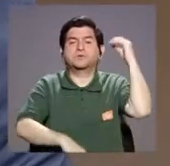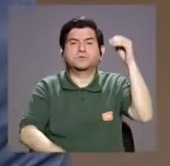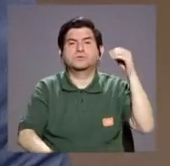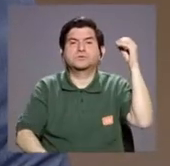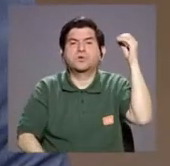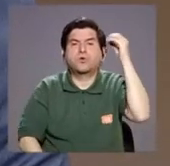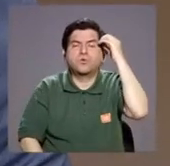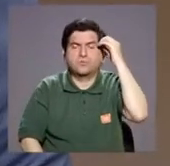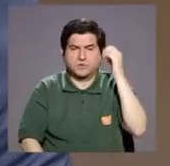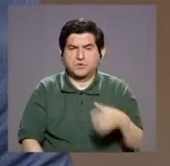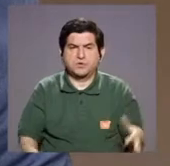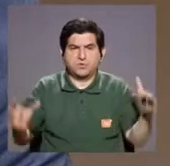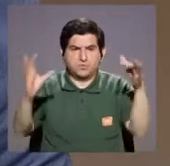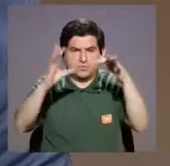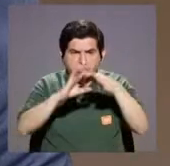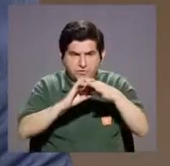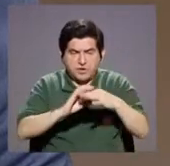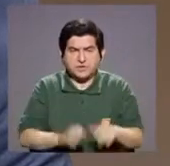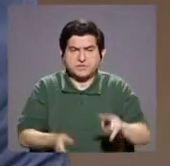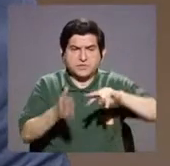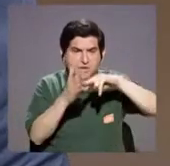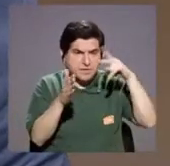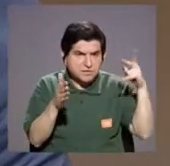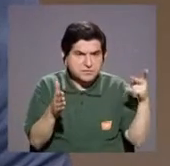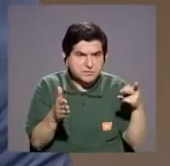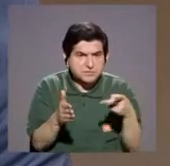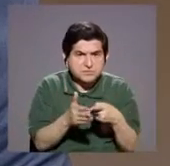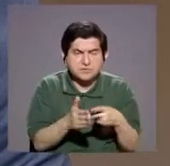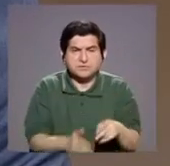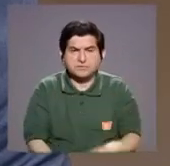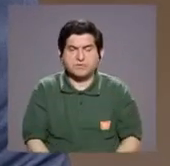al respecto de en este caso lo que significa